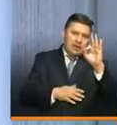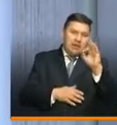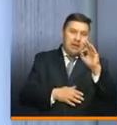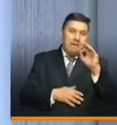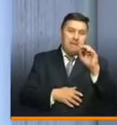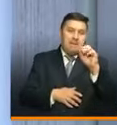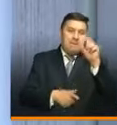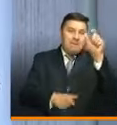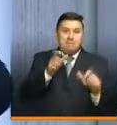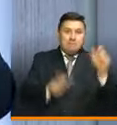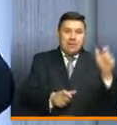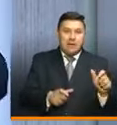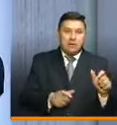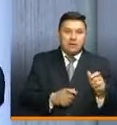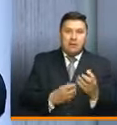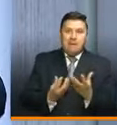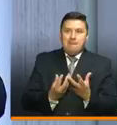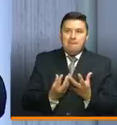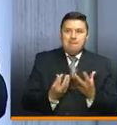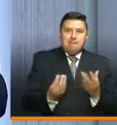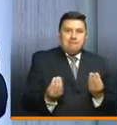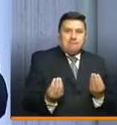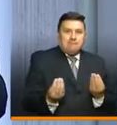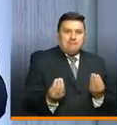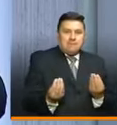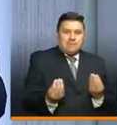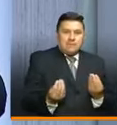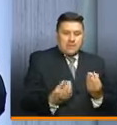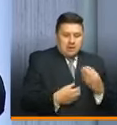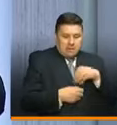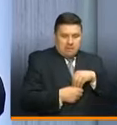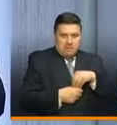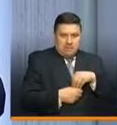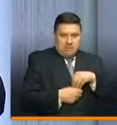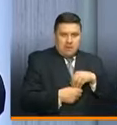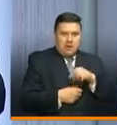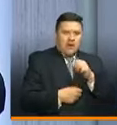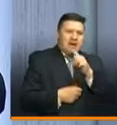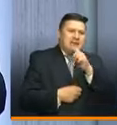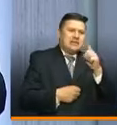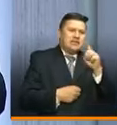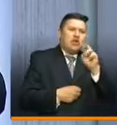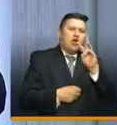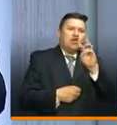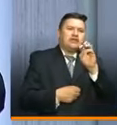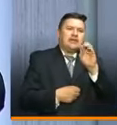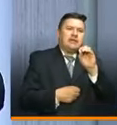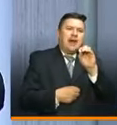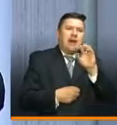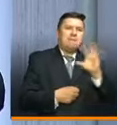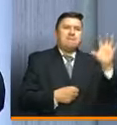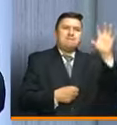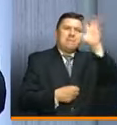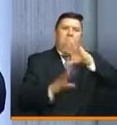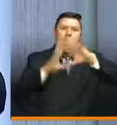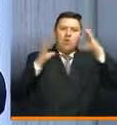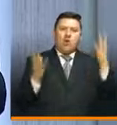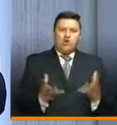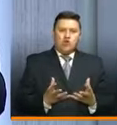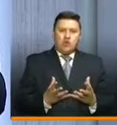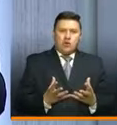personas estamos aislados, en cuarentena en más de 180 países en el mundo. Pero tal vez